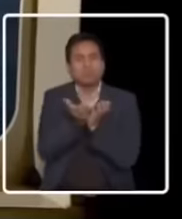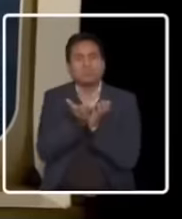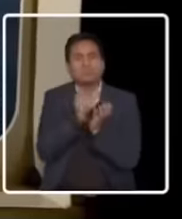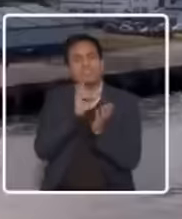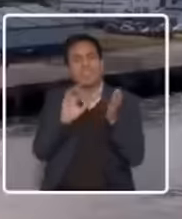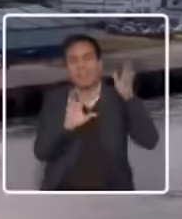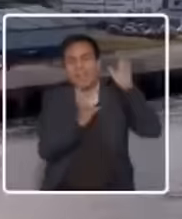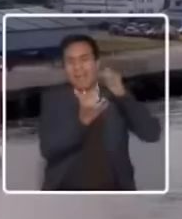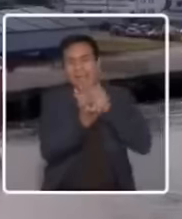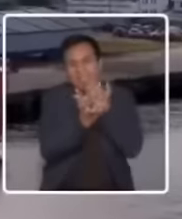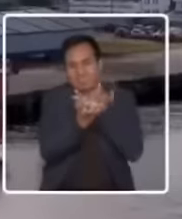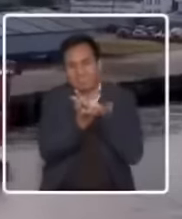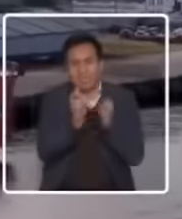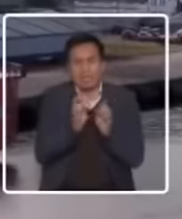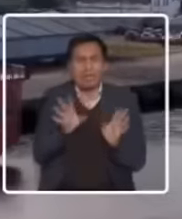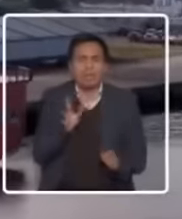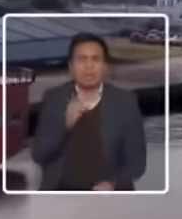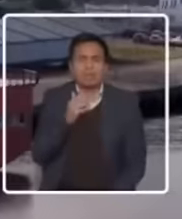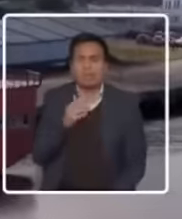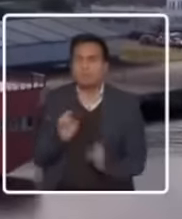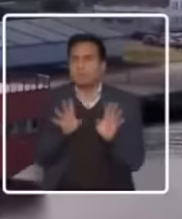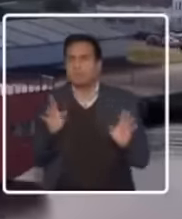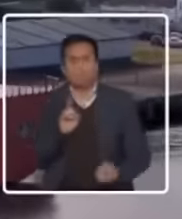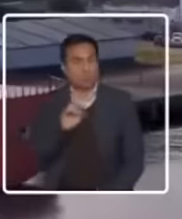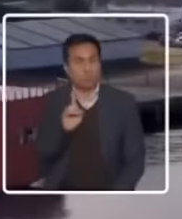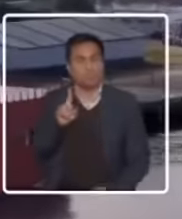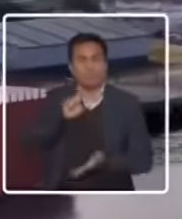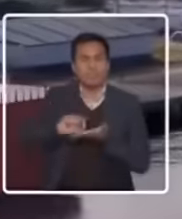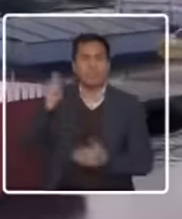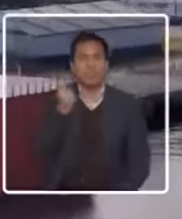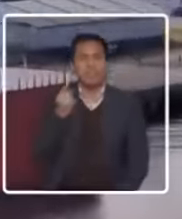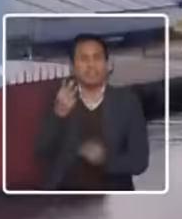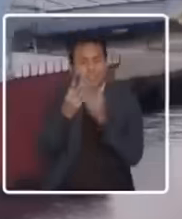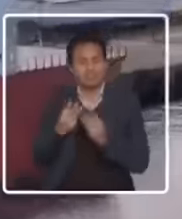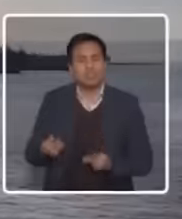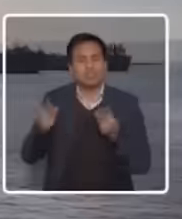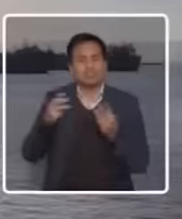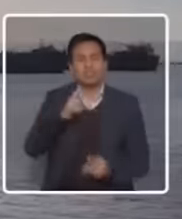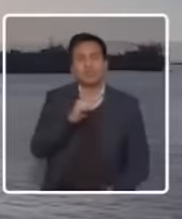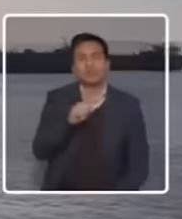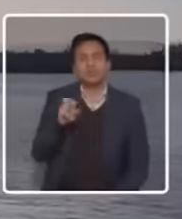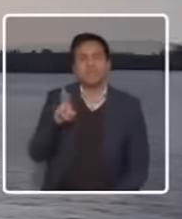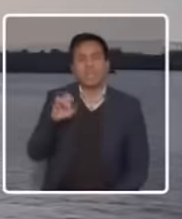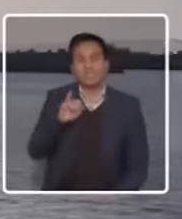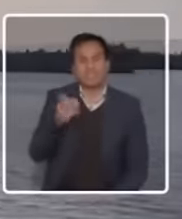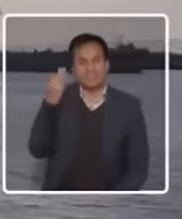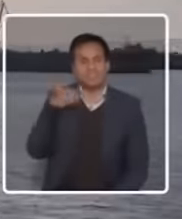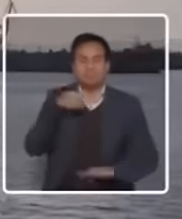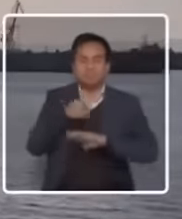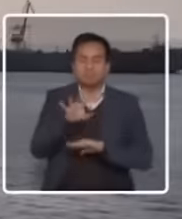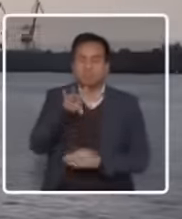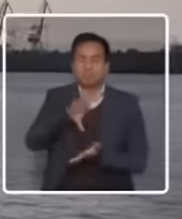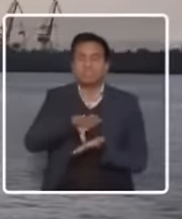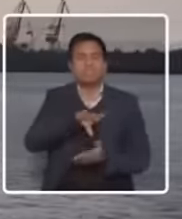Antártica. No fue casualidad que el secretario general de Naciones Unidas, Antonio Guterres, eligiera nuestro